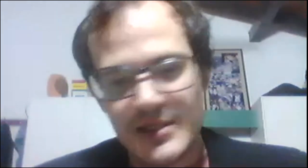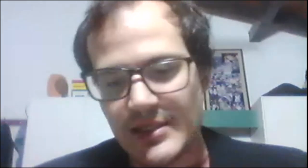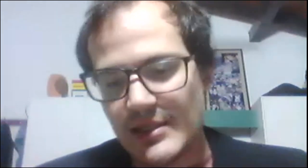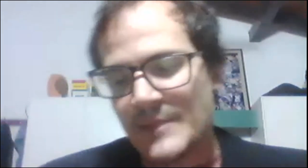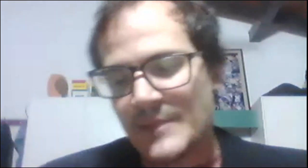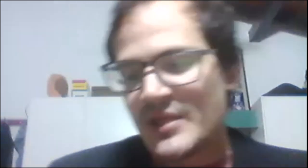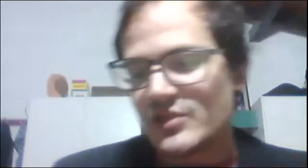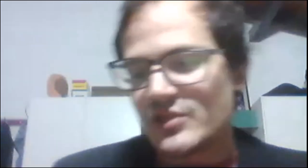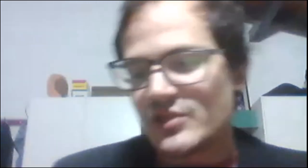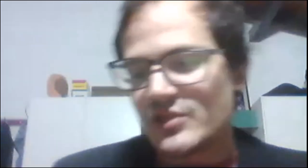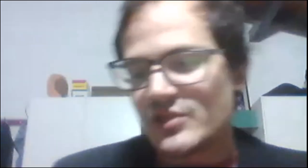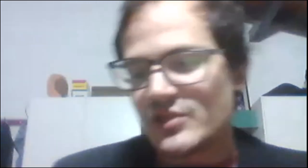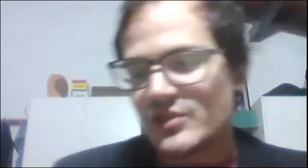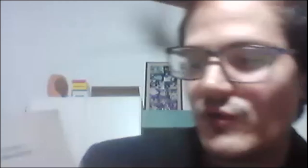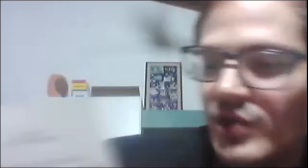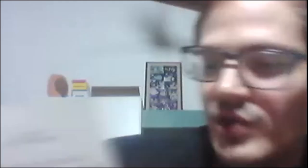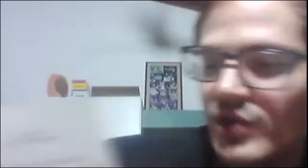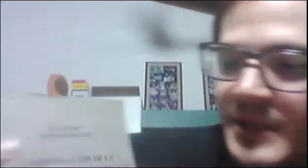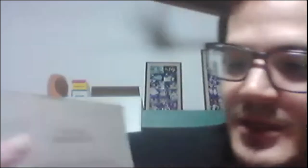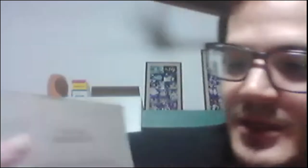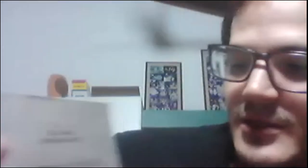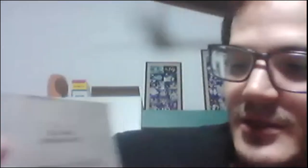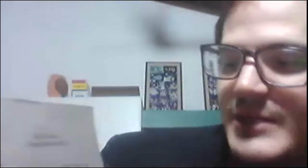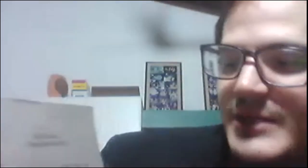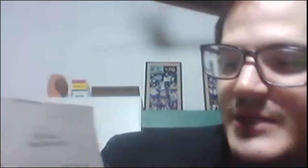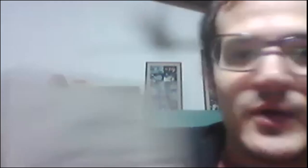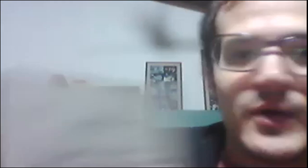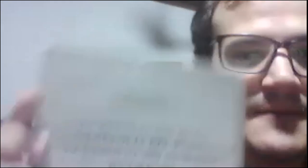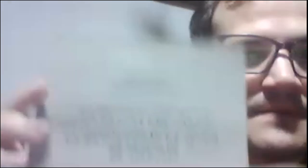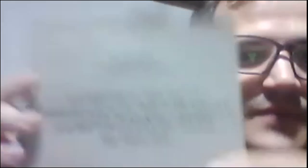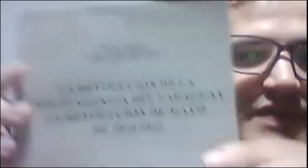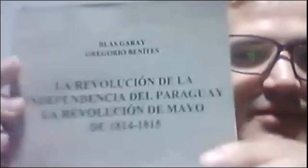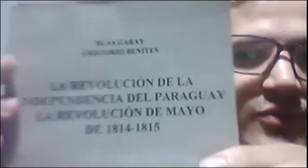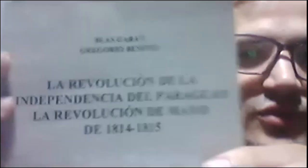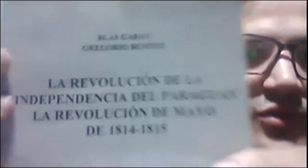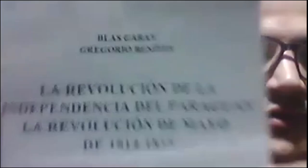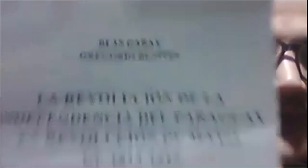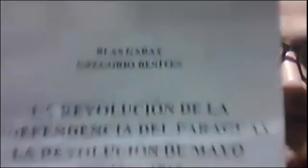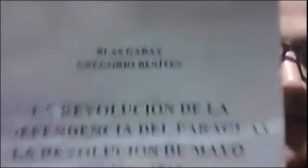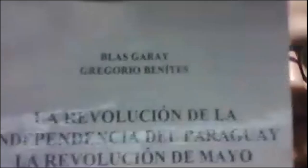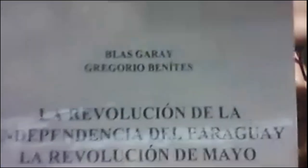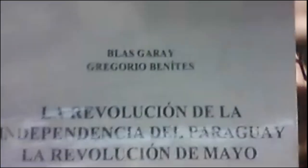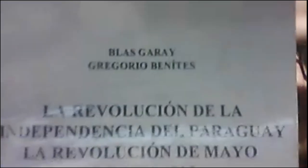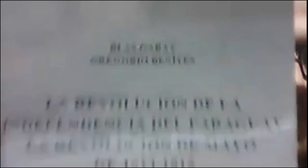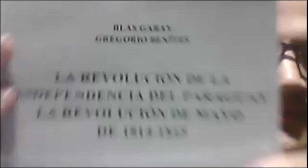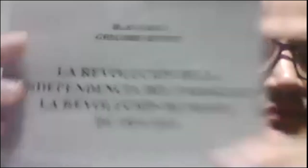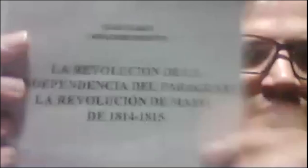consiguen, genial. Son dos libros en realidad, La Revolución de la Independencia del Paraguay, del famoso Blas